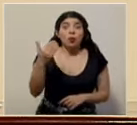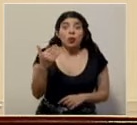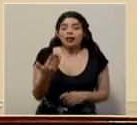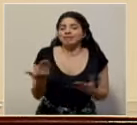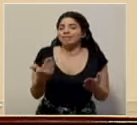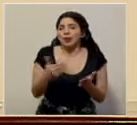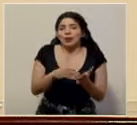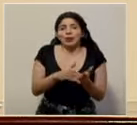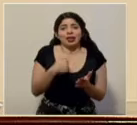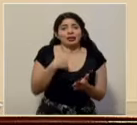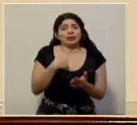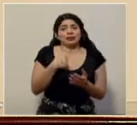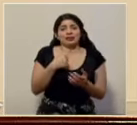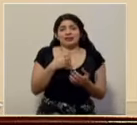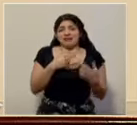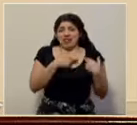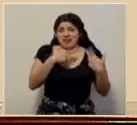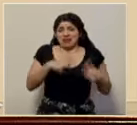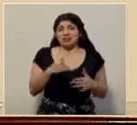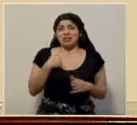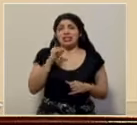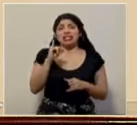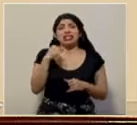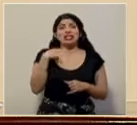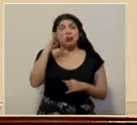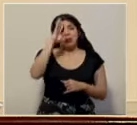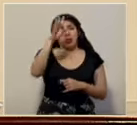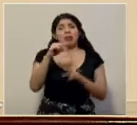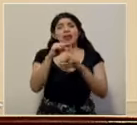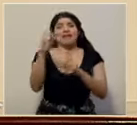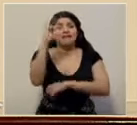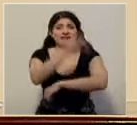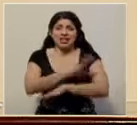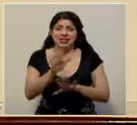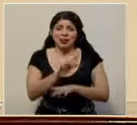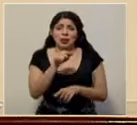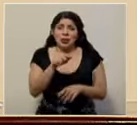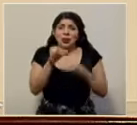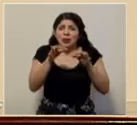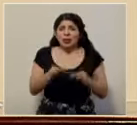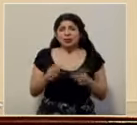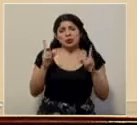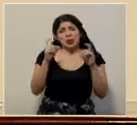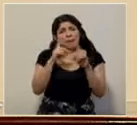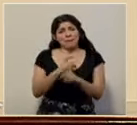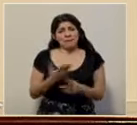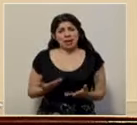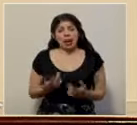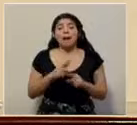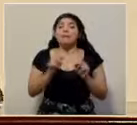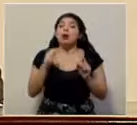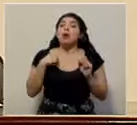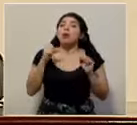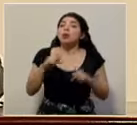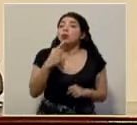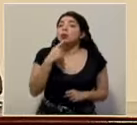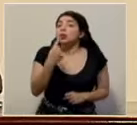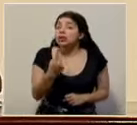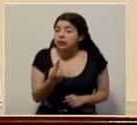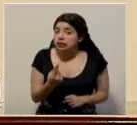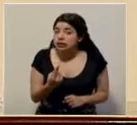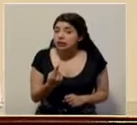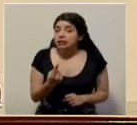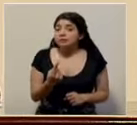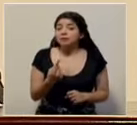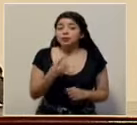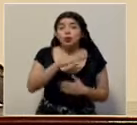vez más, yo sería muy irresponsable en dar una fecha acá, porque son decisiones muy complejas, pero sí le puedo decir que